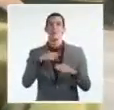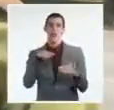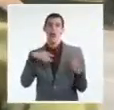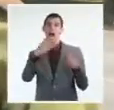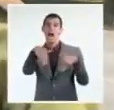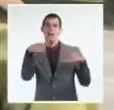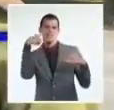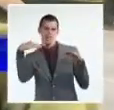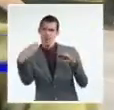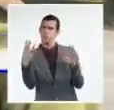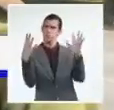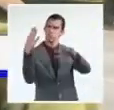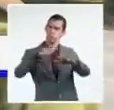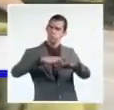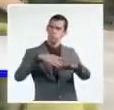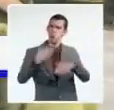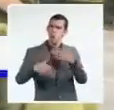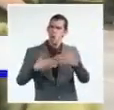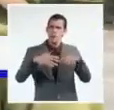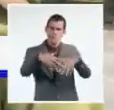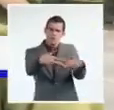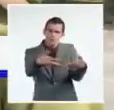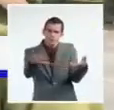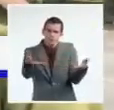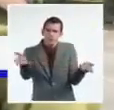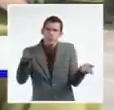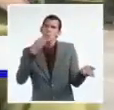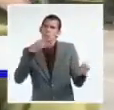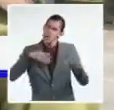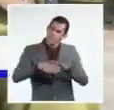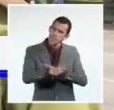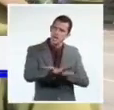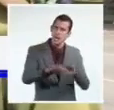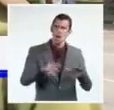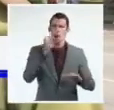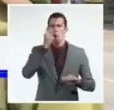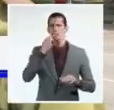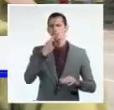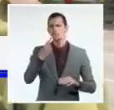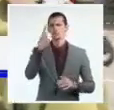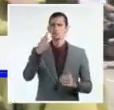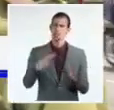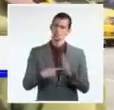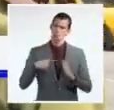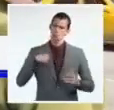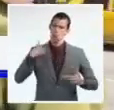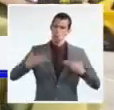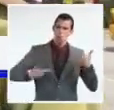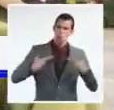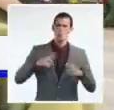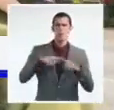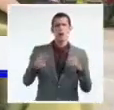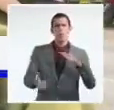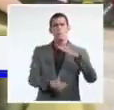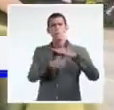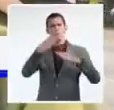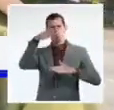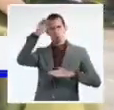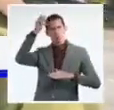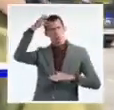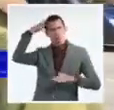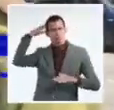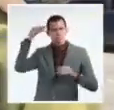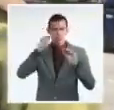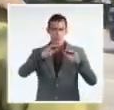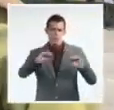mí significa un gran orgullo porque el presidente hizo un llamado a todos y nosotros somos parte del pueblo y estamos aquí contribuyendo